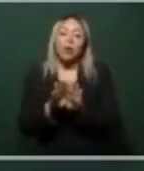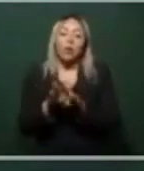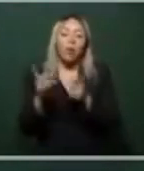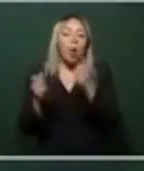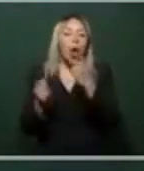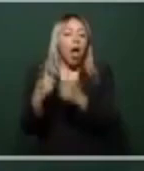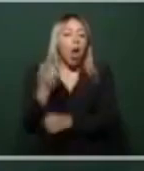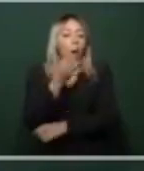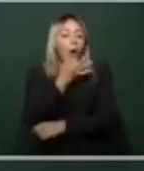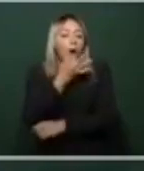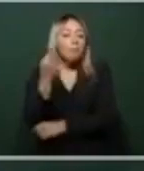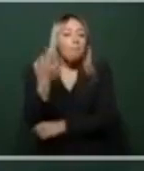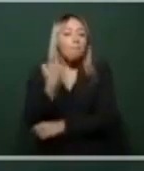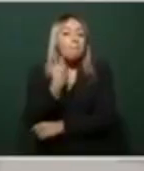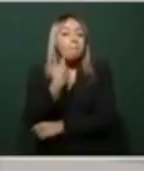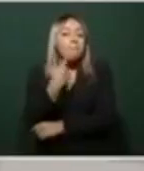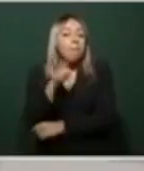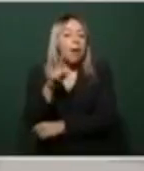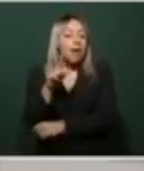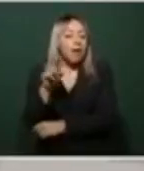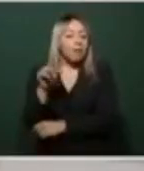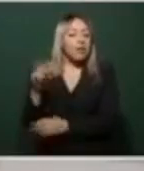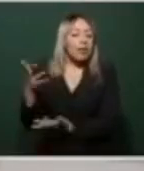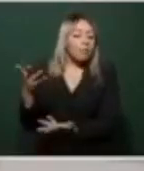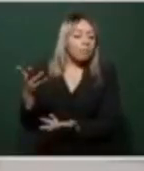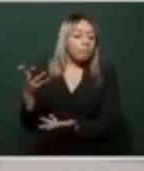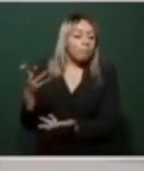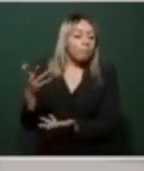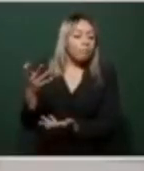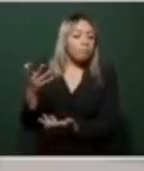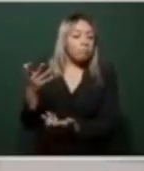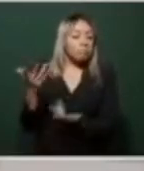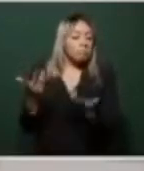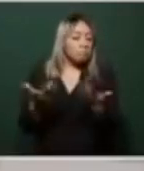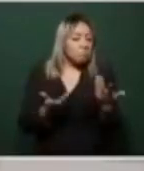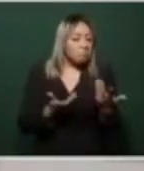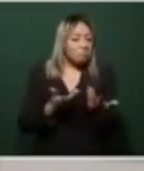orden, un aviso de